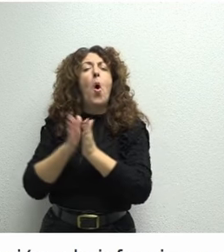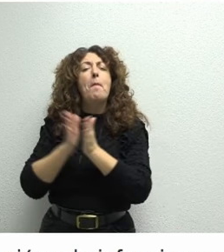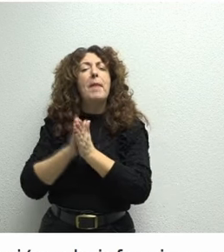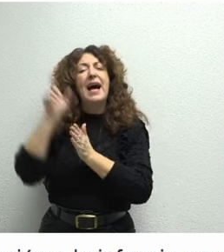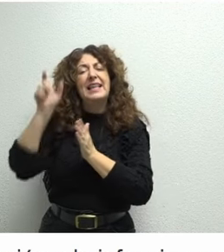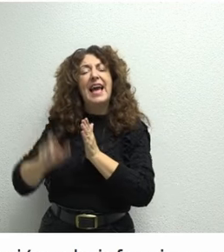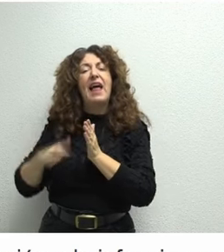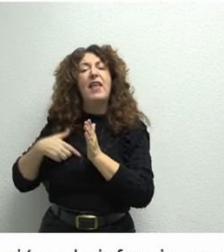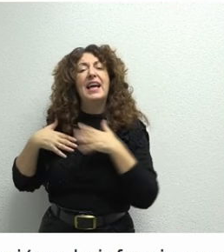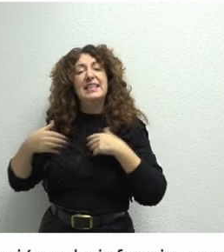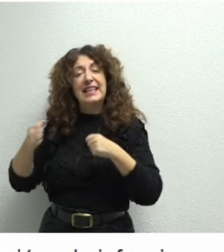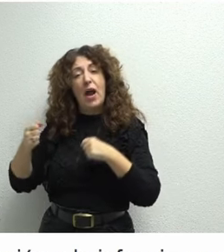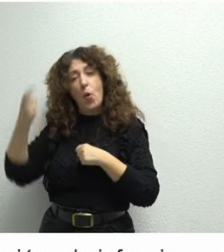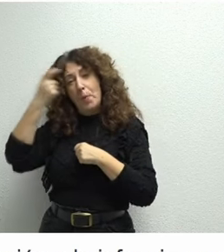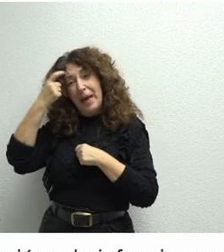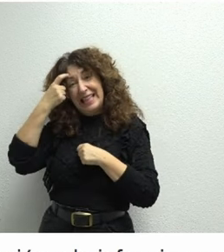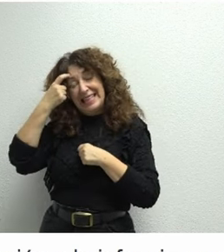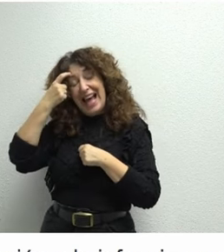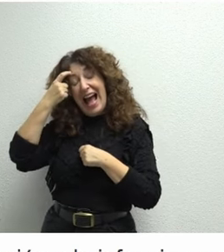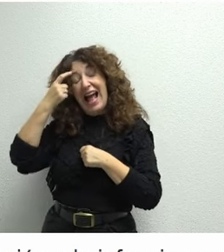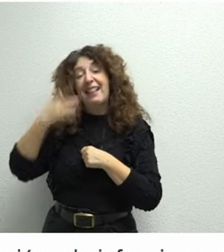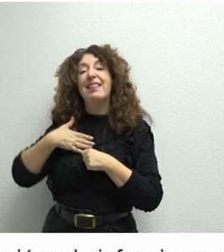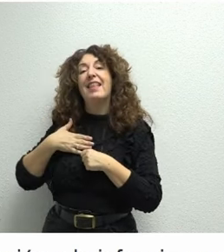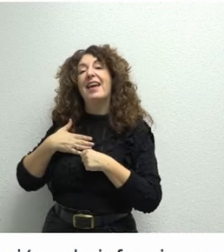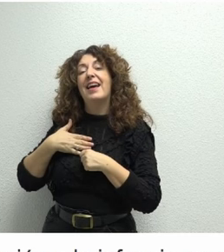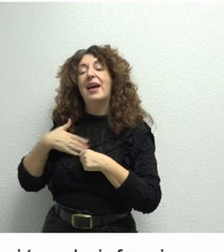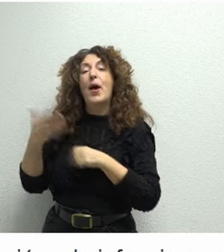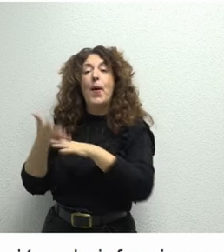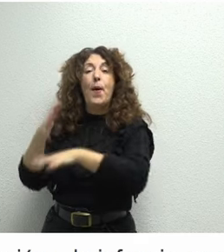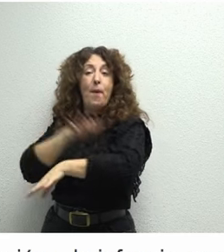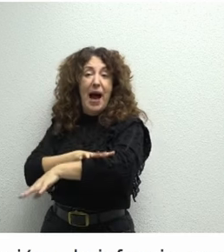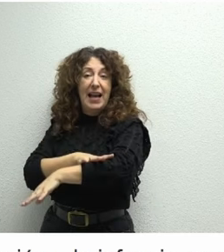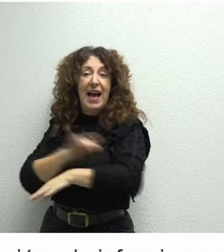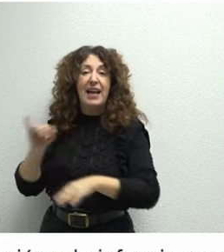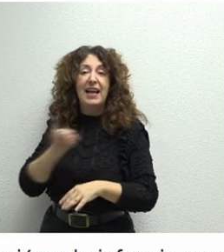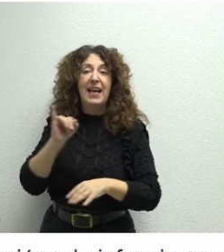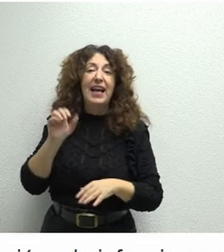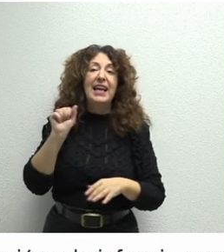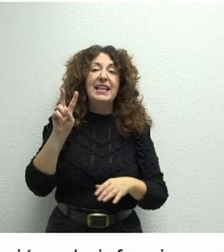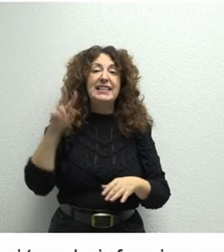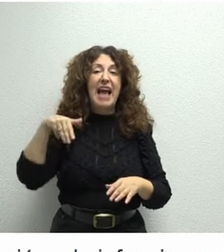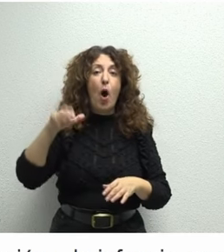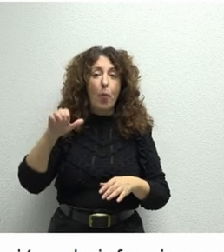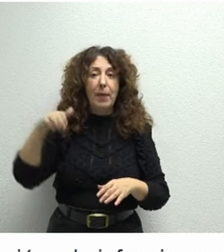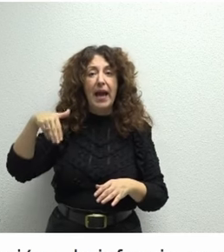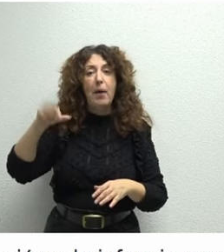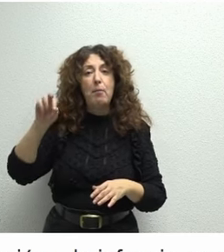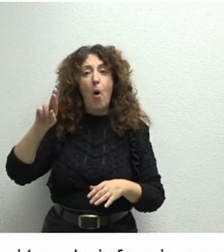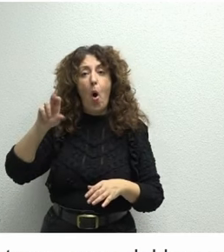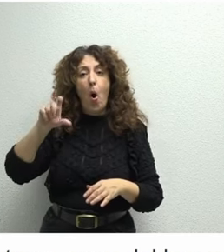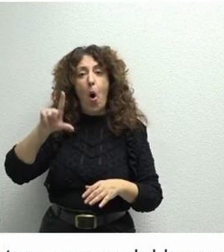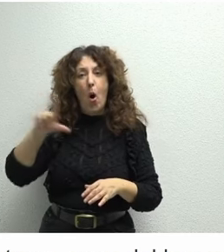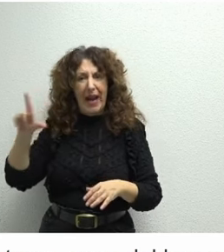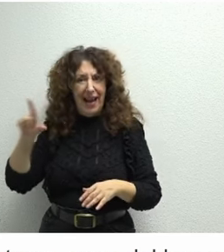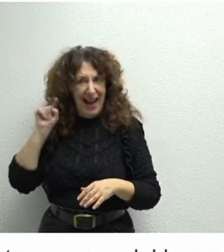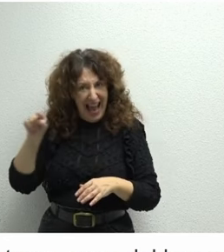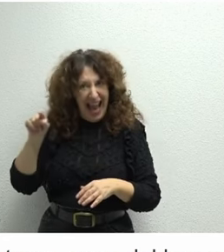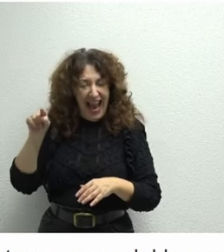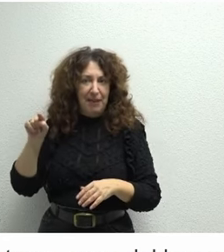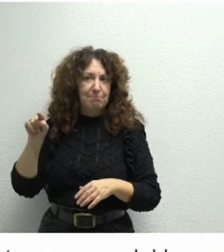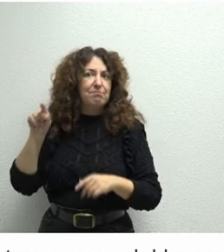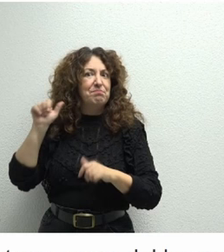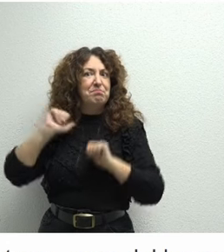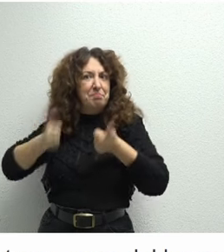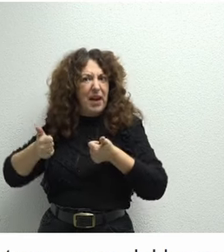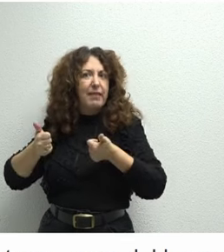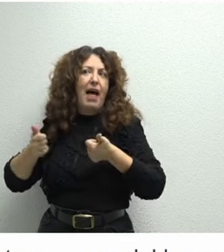infanto juvenil de baleares yaum memi al cual Bueno pues quiero mentarle Porque porque nos abrió un melón tremendo y